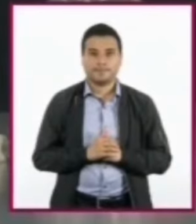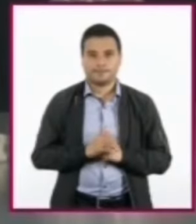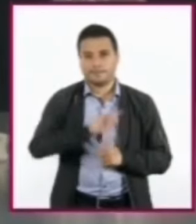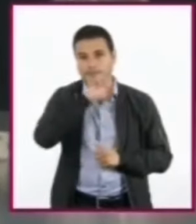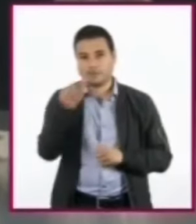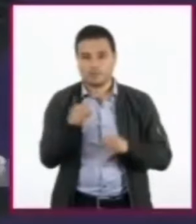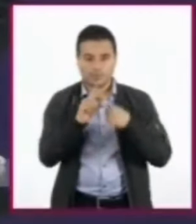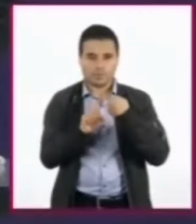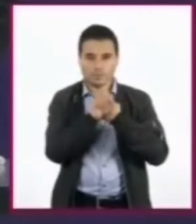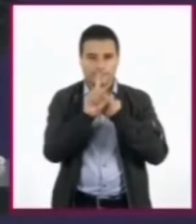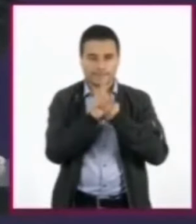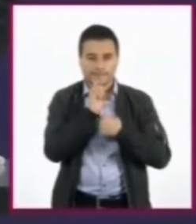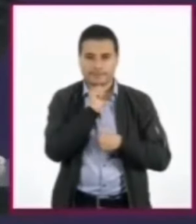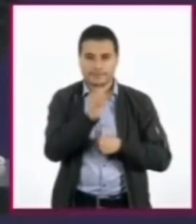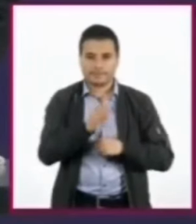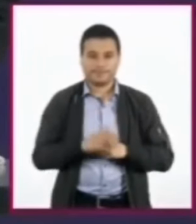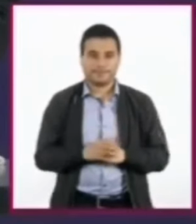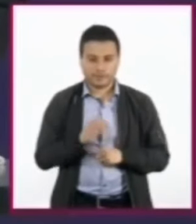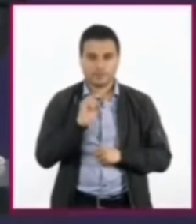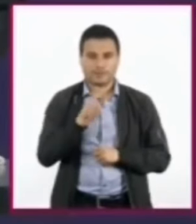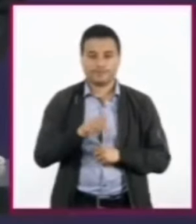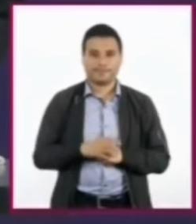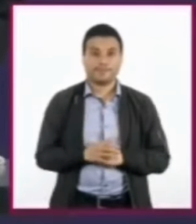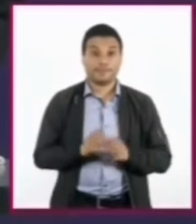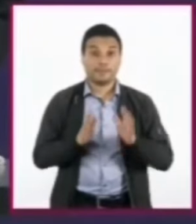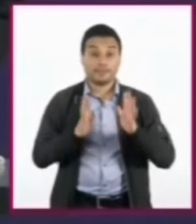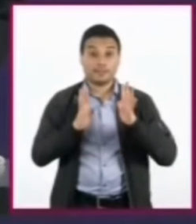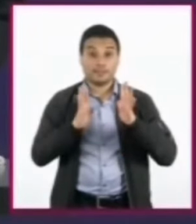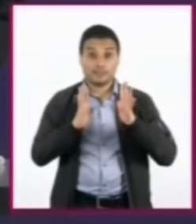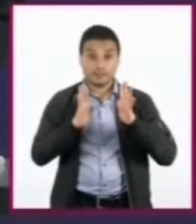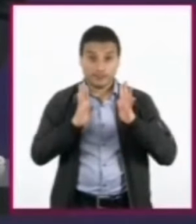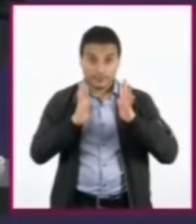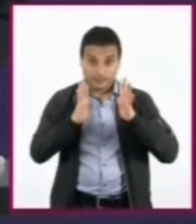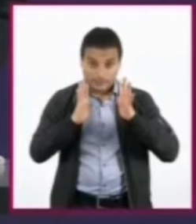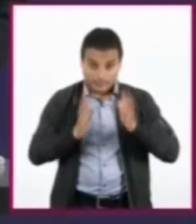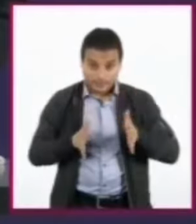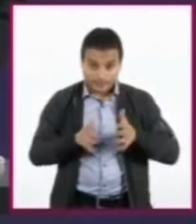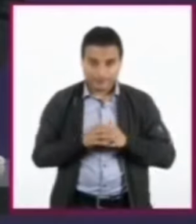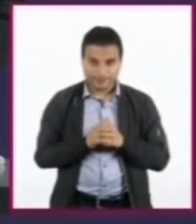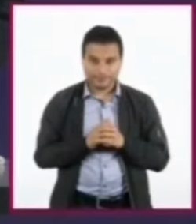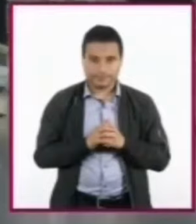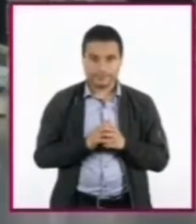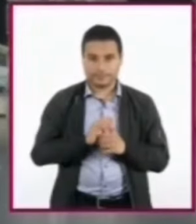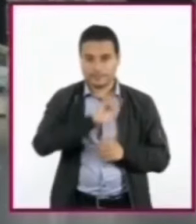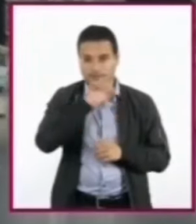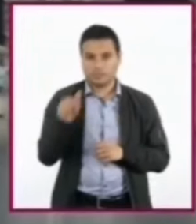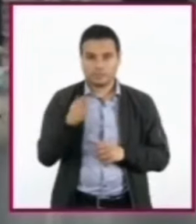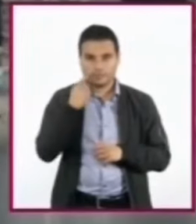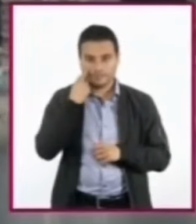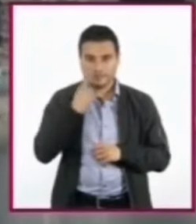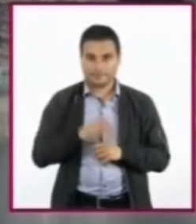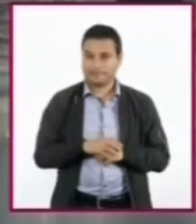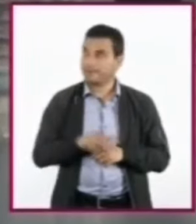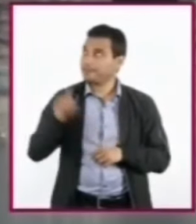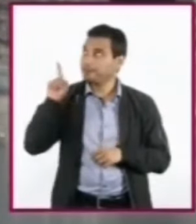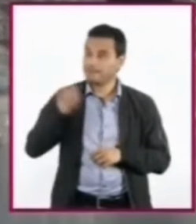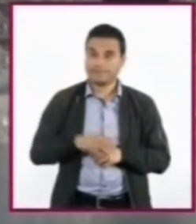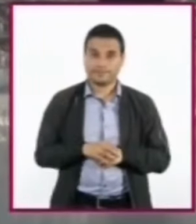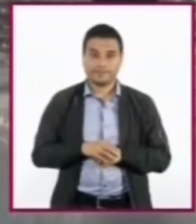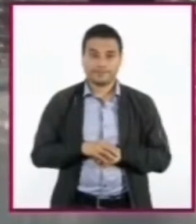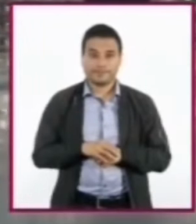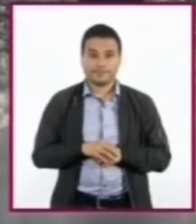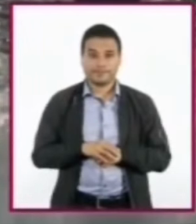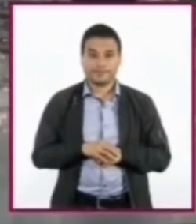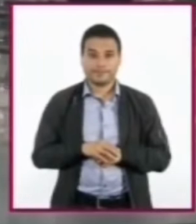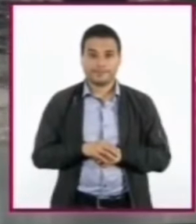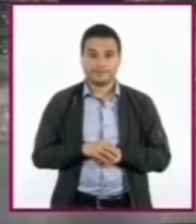de estarlos introduciendo. Ok. Colocaremos en nuestro matraz Erlenmeyer Y procederemos